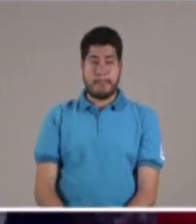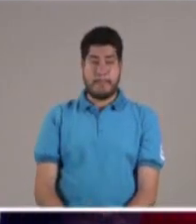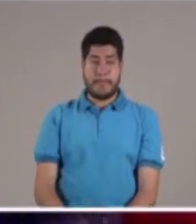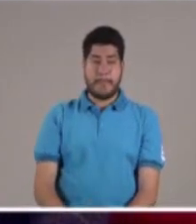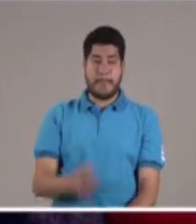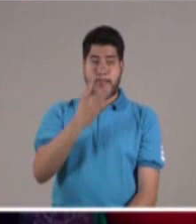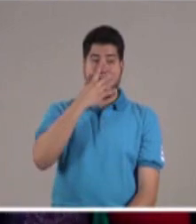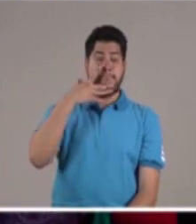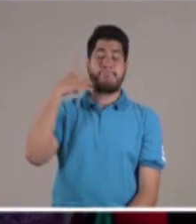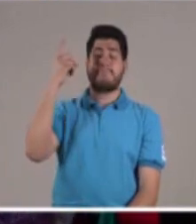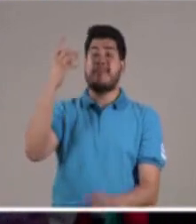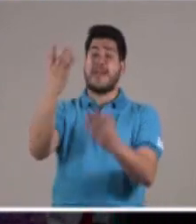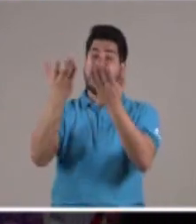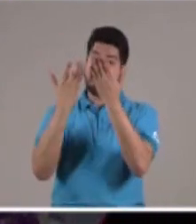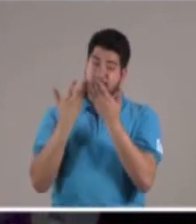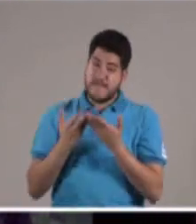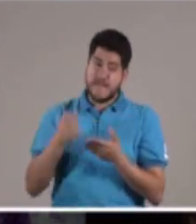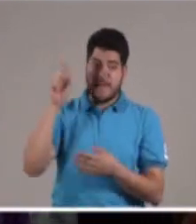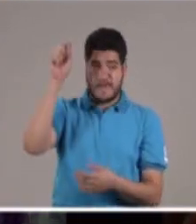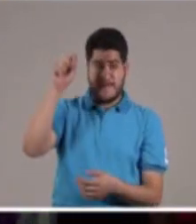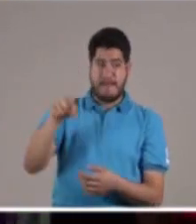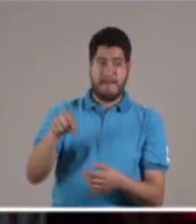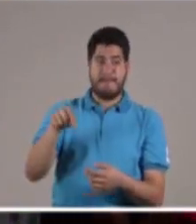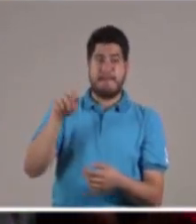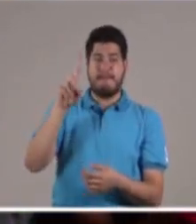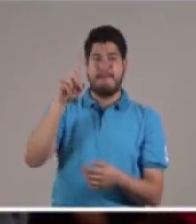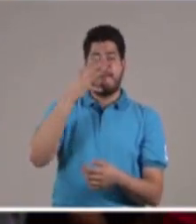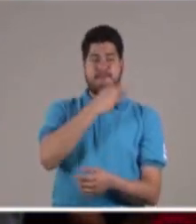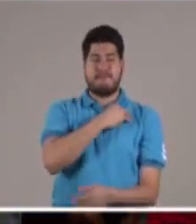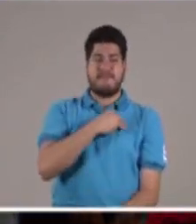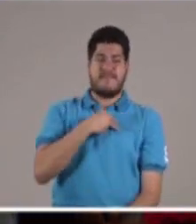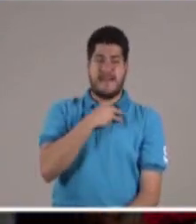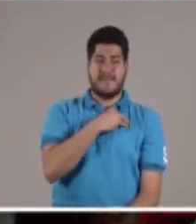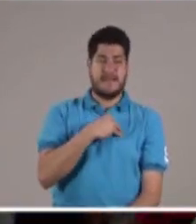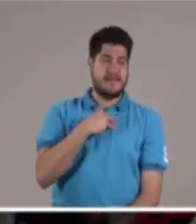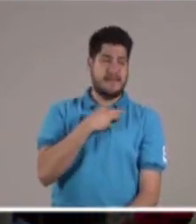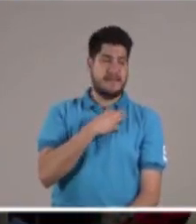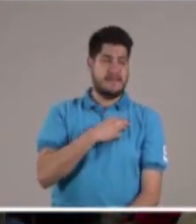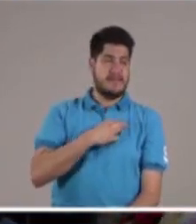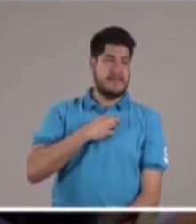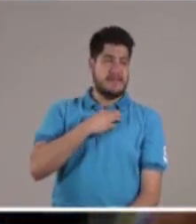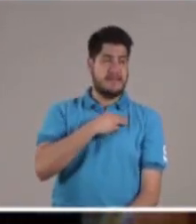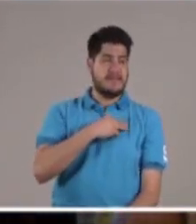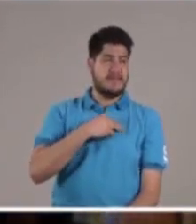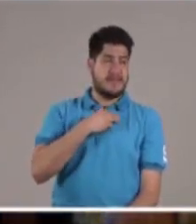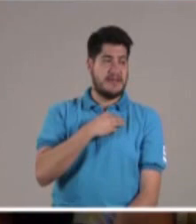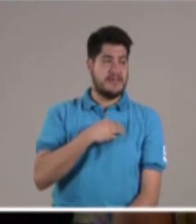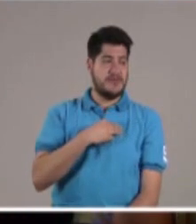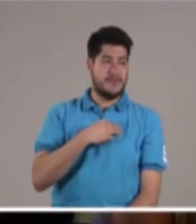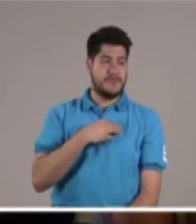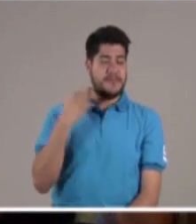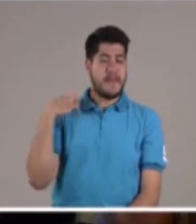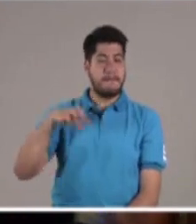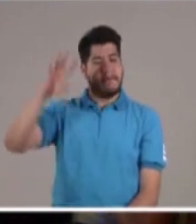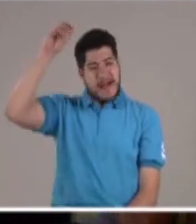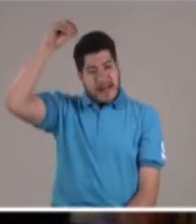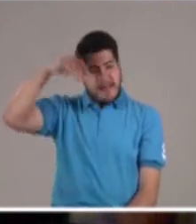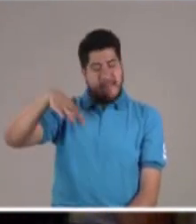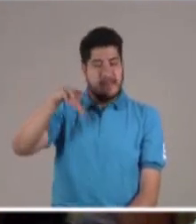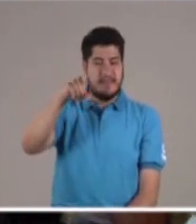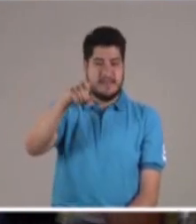y Dios trae hoy esta administración para bendecirte para